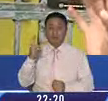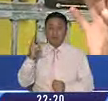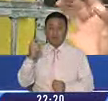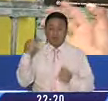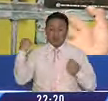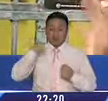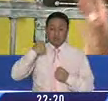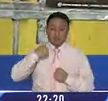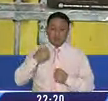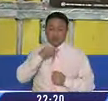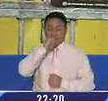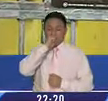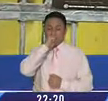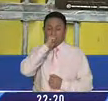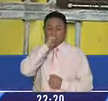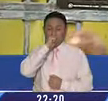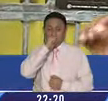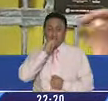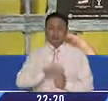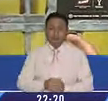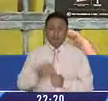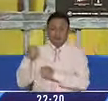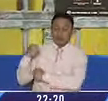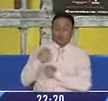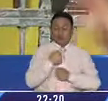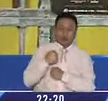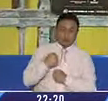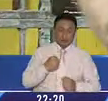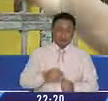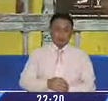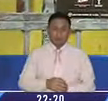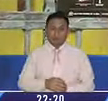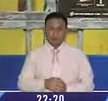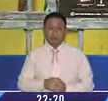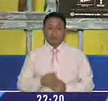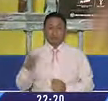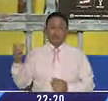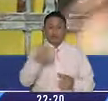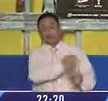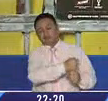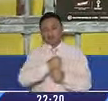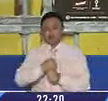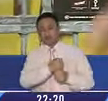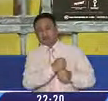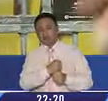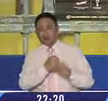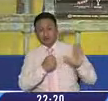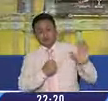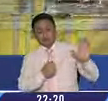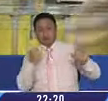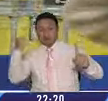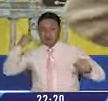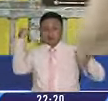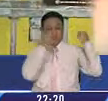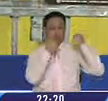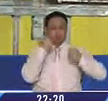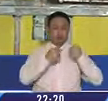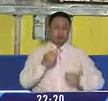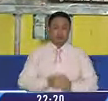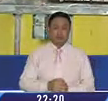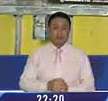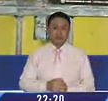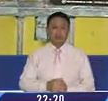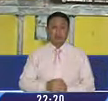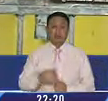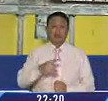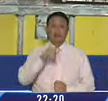maleta. Como no quiso soltar el señor la maleta, entonces le cogía, le aplastaba, le golpeaba. Entonces acá arriba venía a gritar